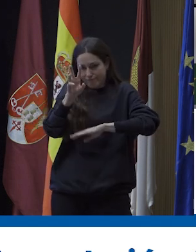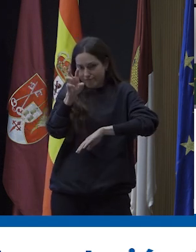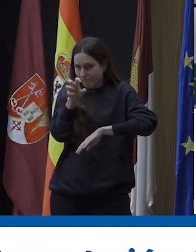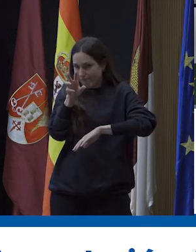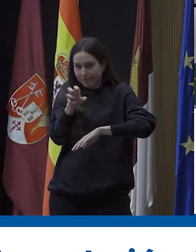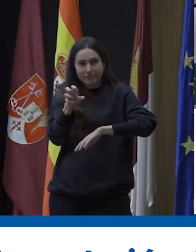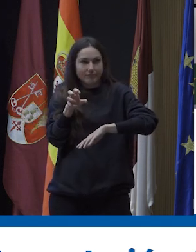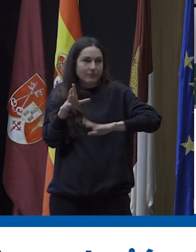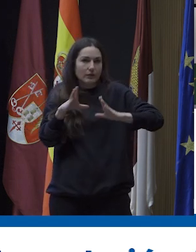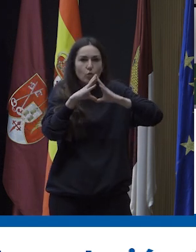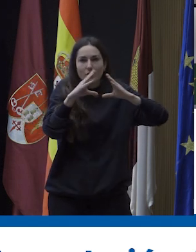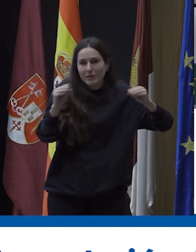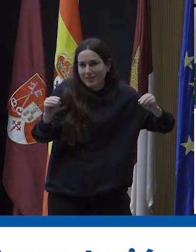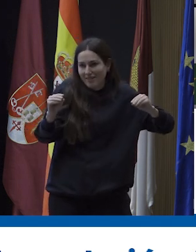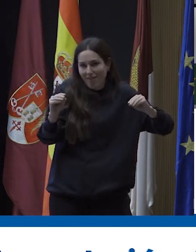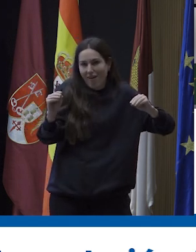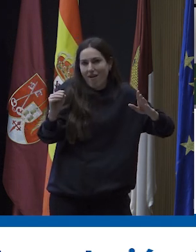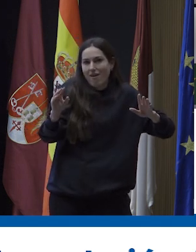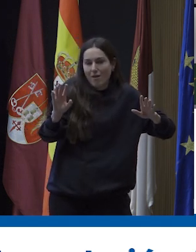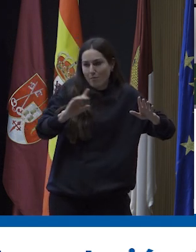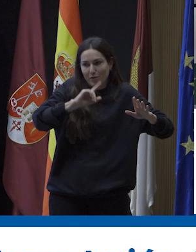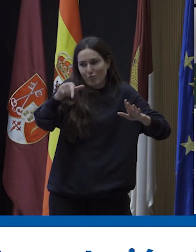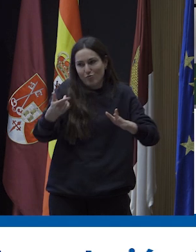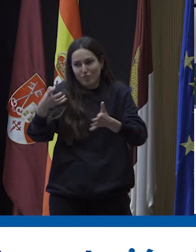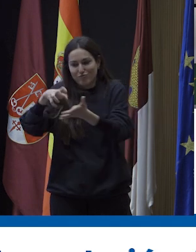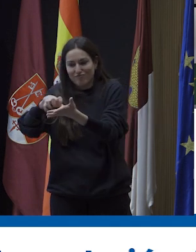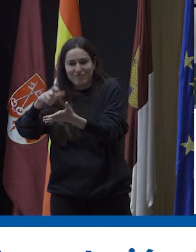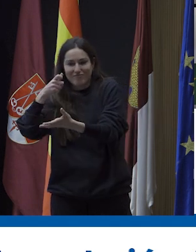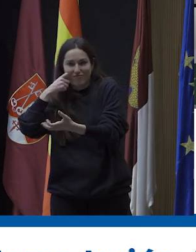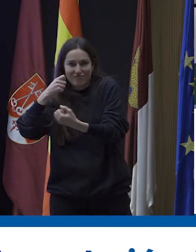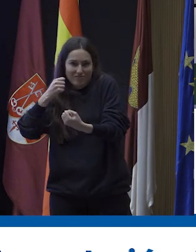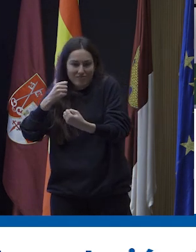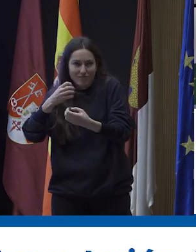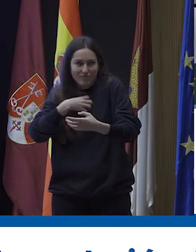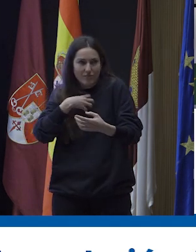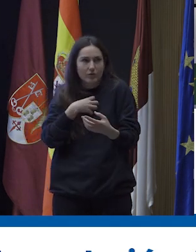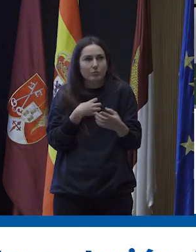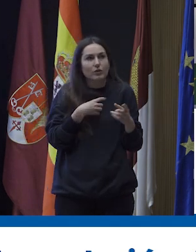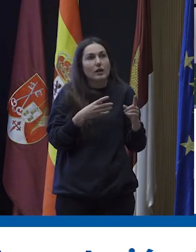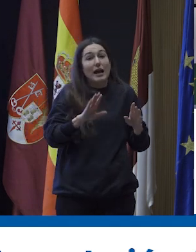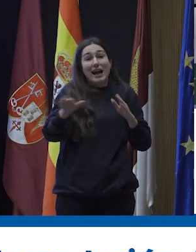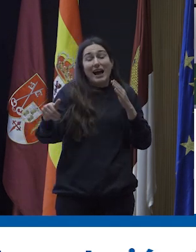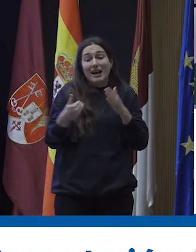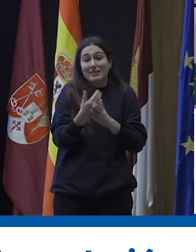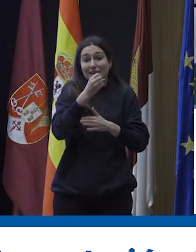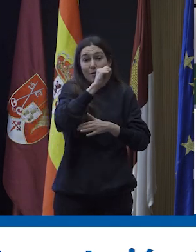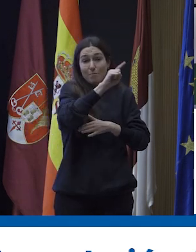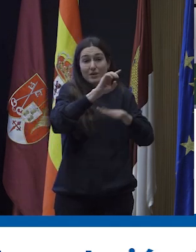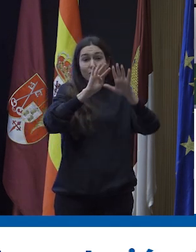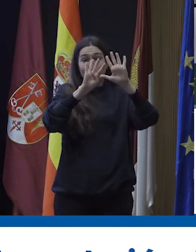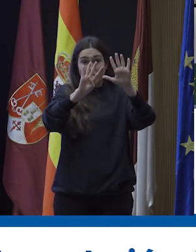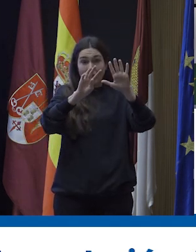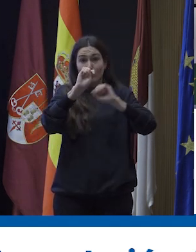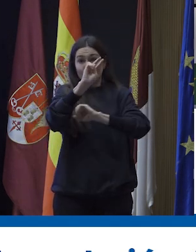centro universitario, en fin, no era nada aplicable clínicamente. Y de hecho, hasta